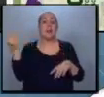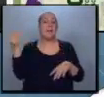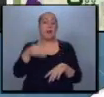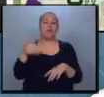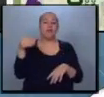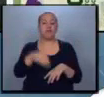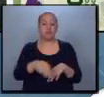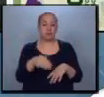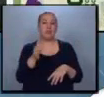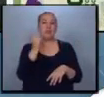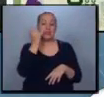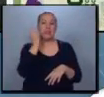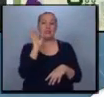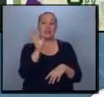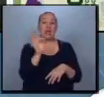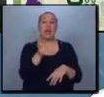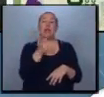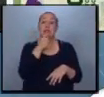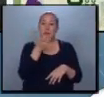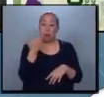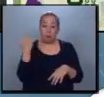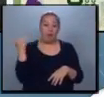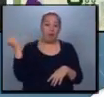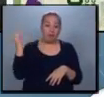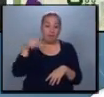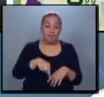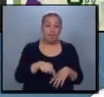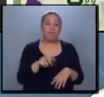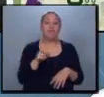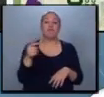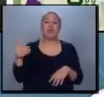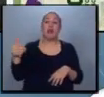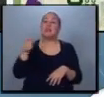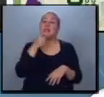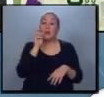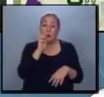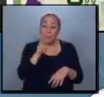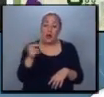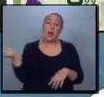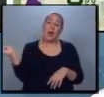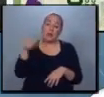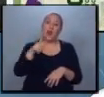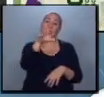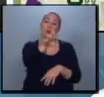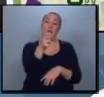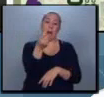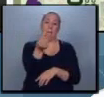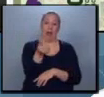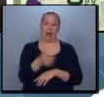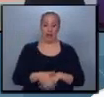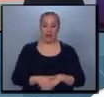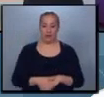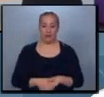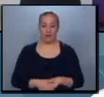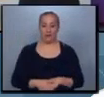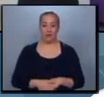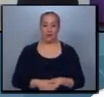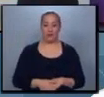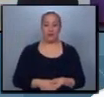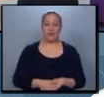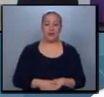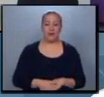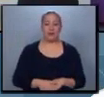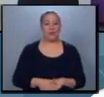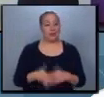son. Así que, bueno, si pueden pasar, si están viendo esto, que pasen, que aquí está su dinero para que se lo lleven. Bueno, ahí está,